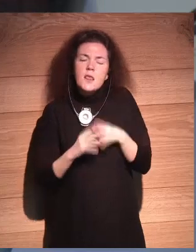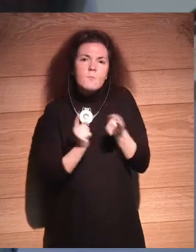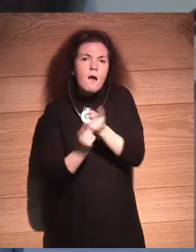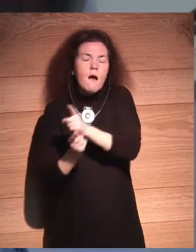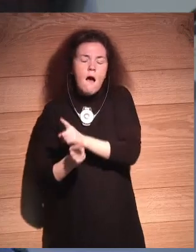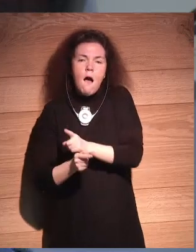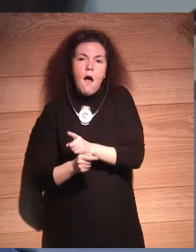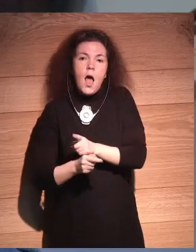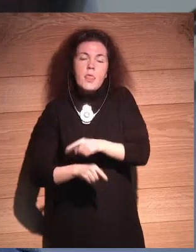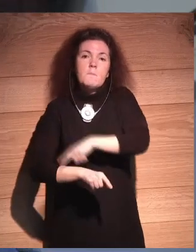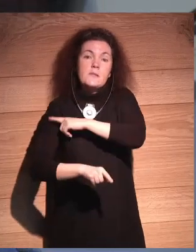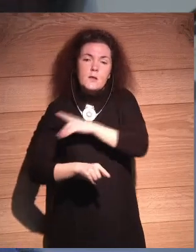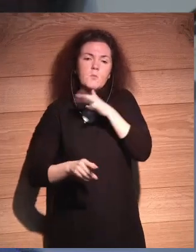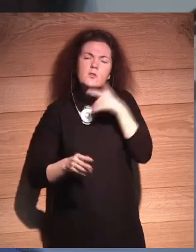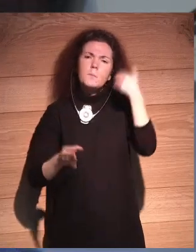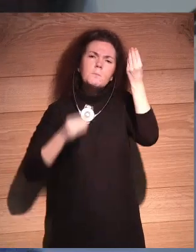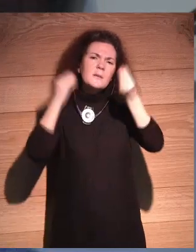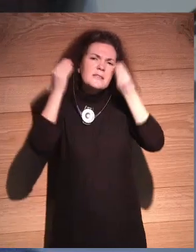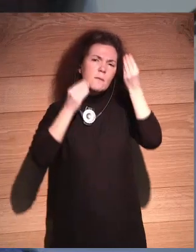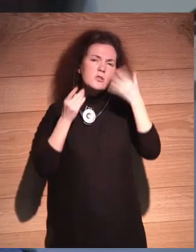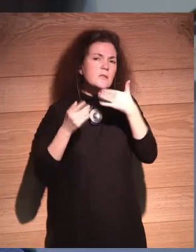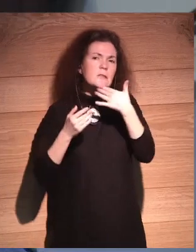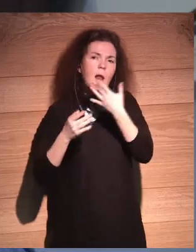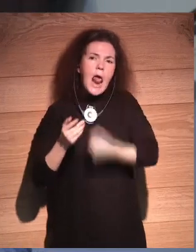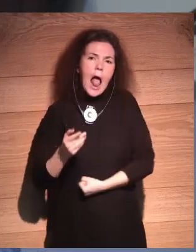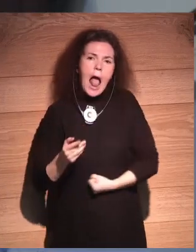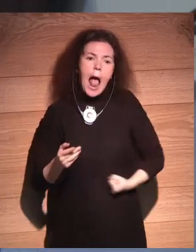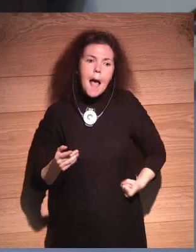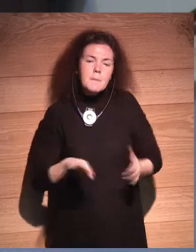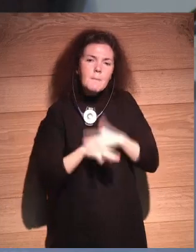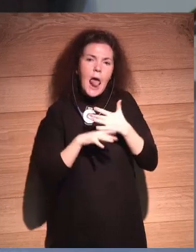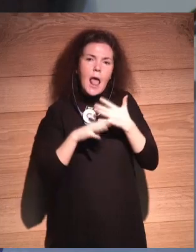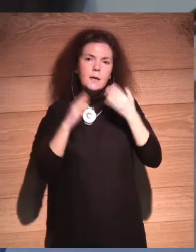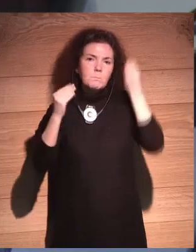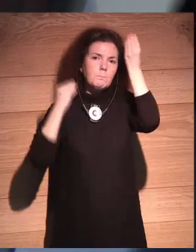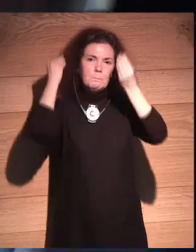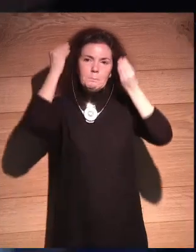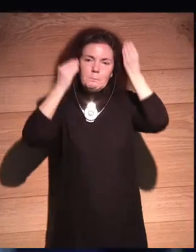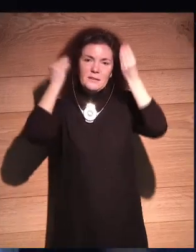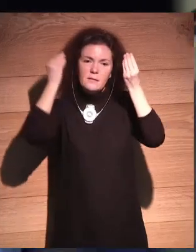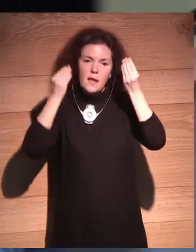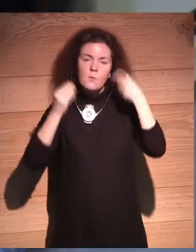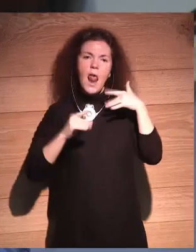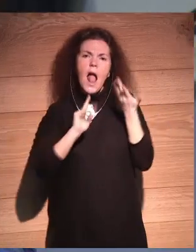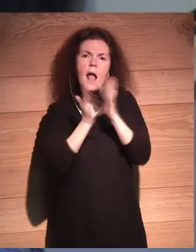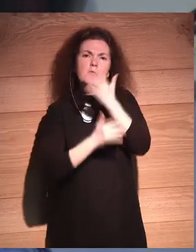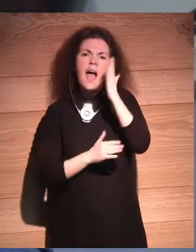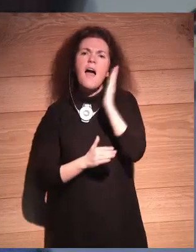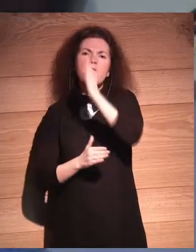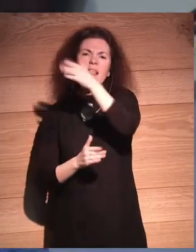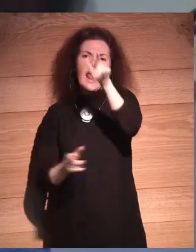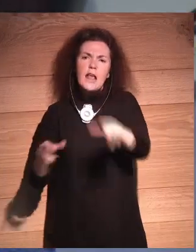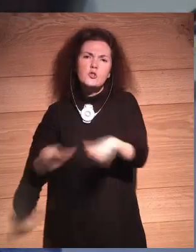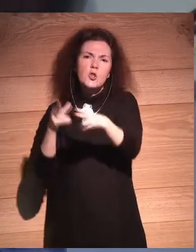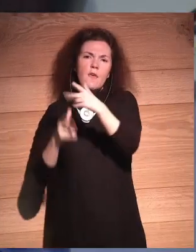cambios. Y por eso pensamos que hay mucho apetito por la reflexión de cómo afecta estos cambios a